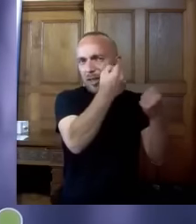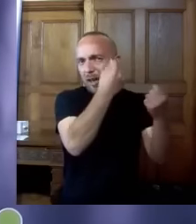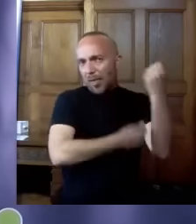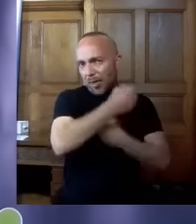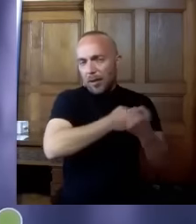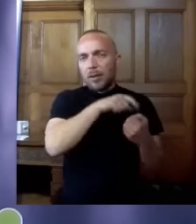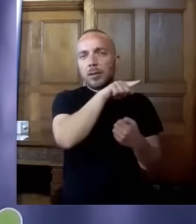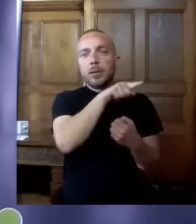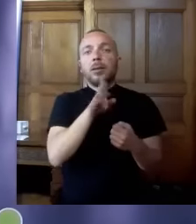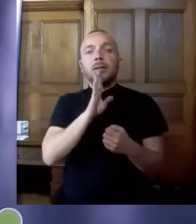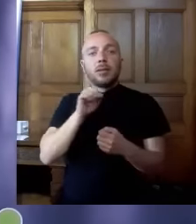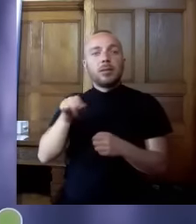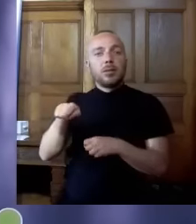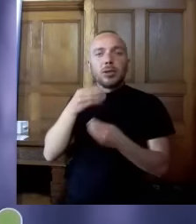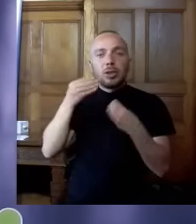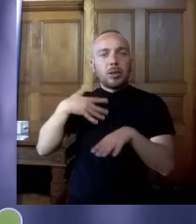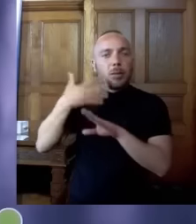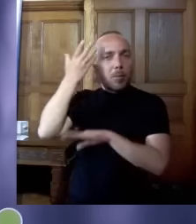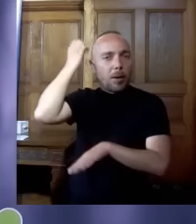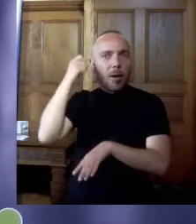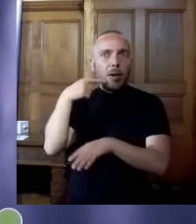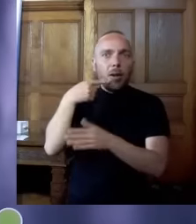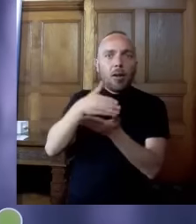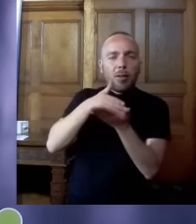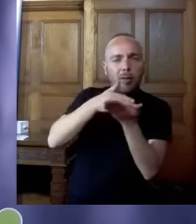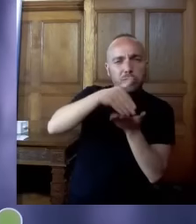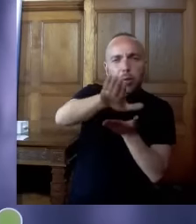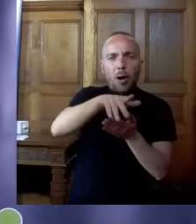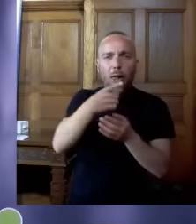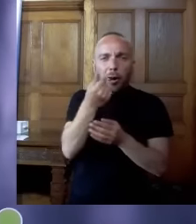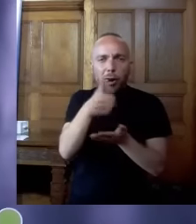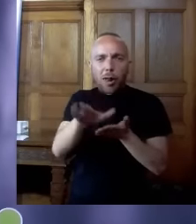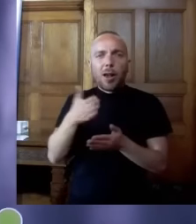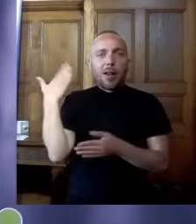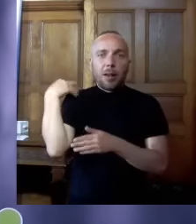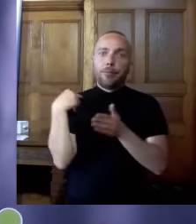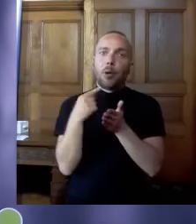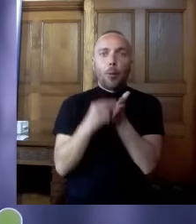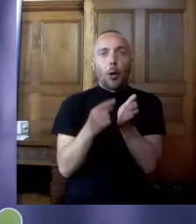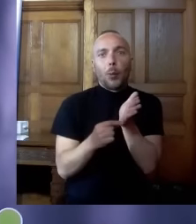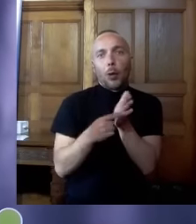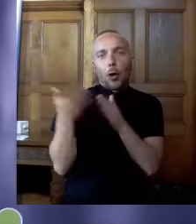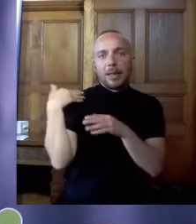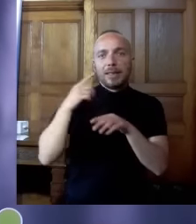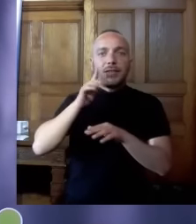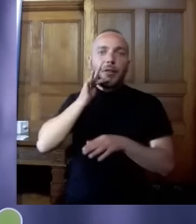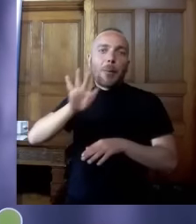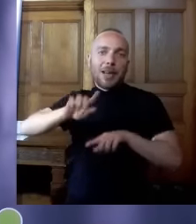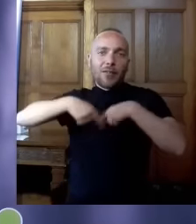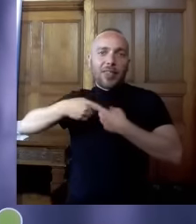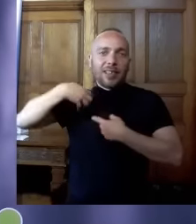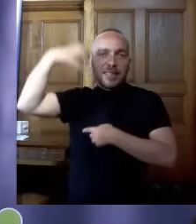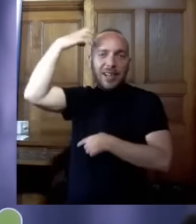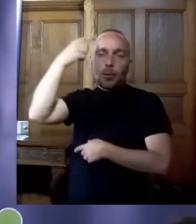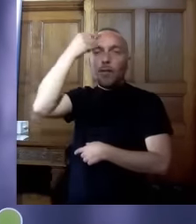del que habló ayer Pablo rentista espo ador pilotado por los borbones ya desde Fernando vi encarnado en ese